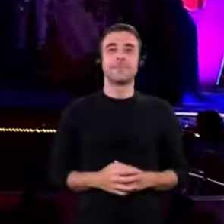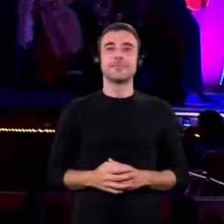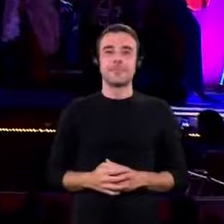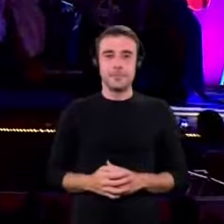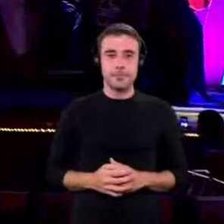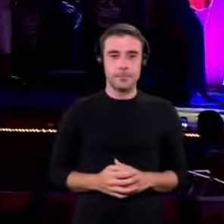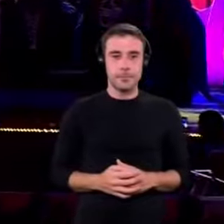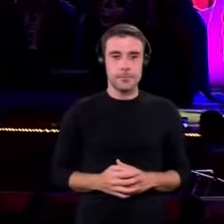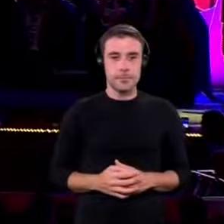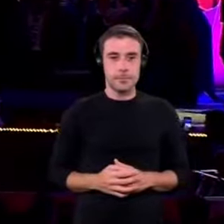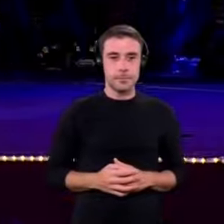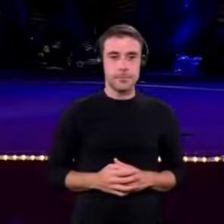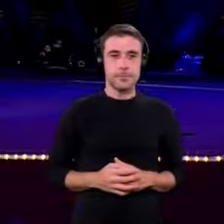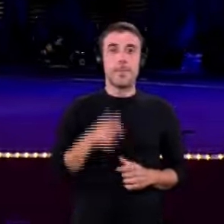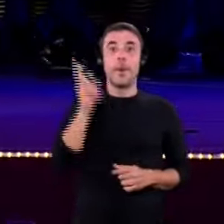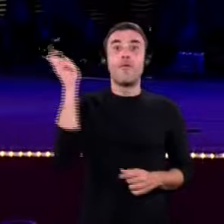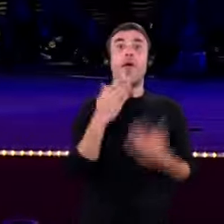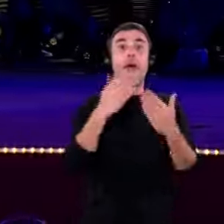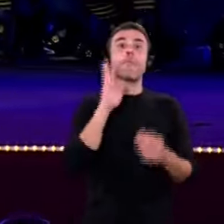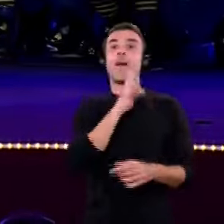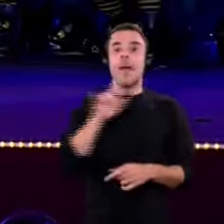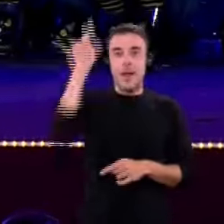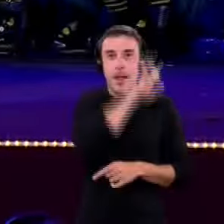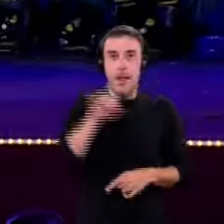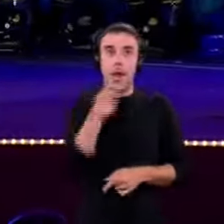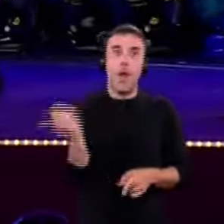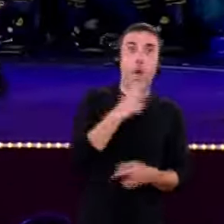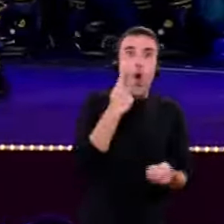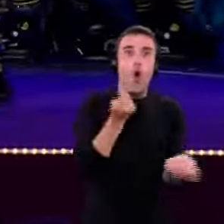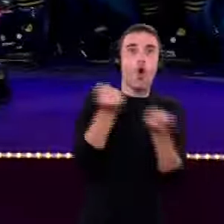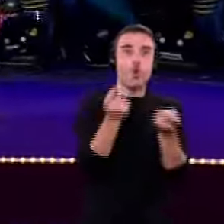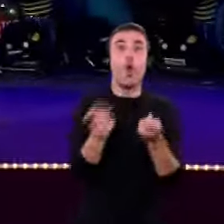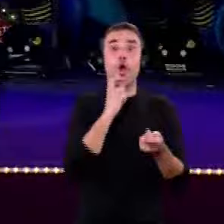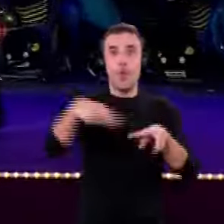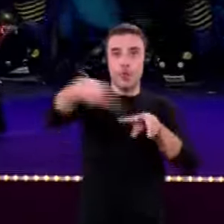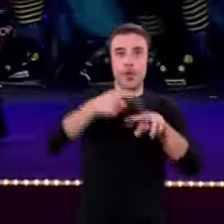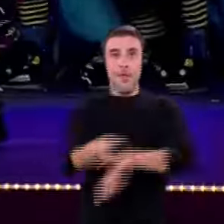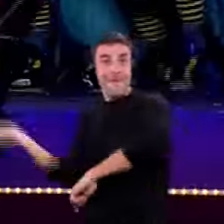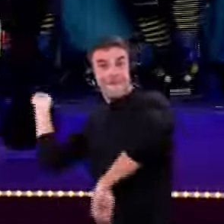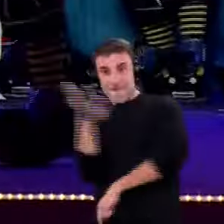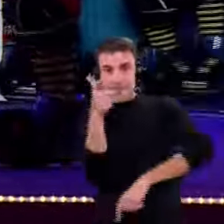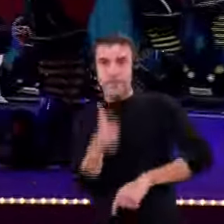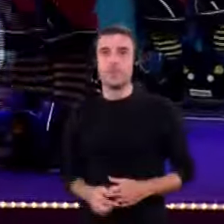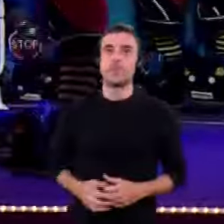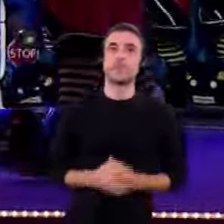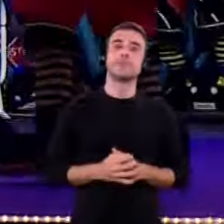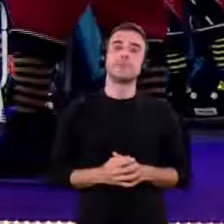Está inspirado en la madre canaria, en nota te controla, lanzándote una chola.